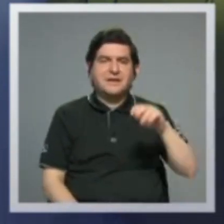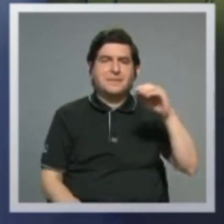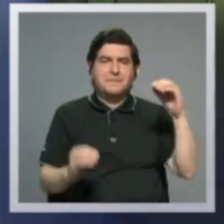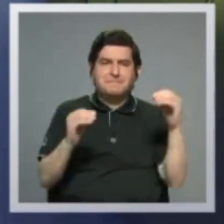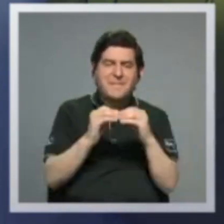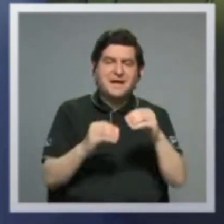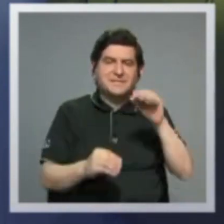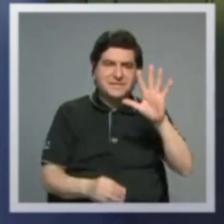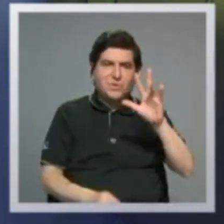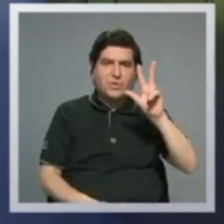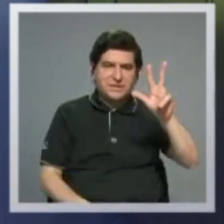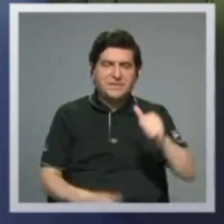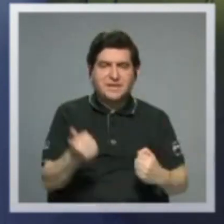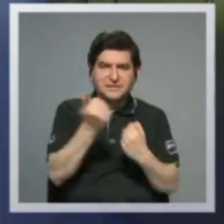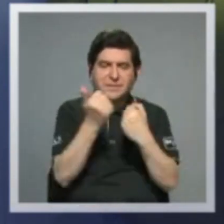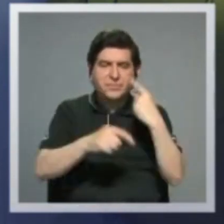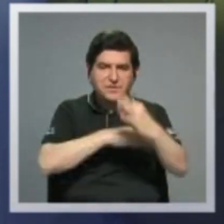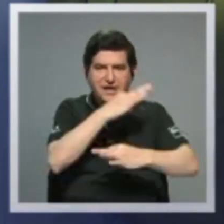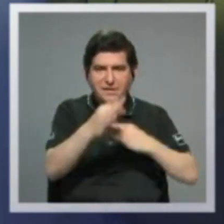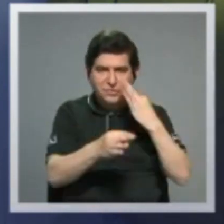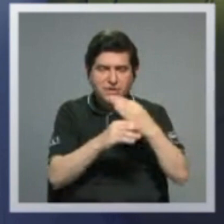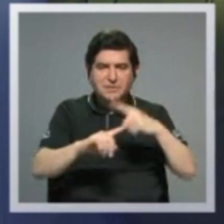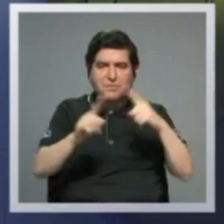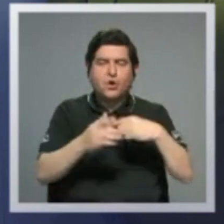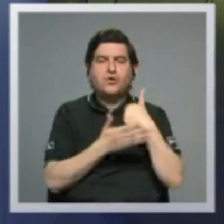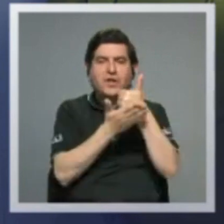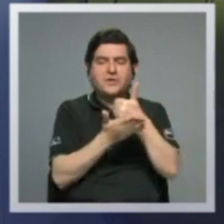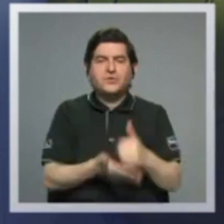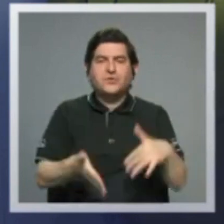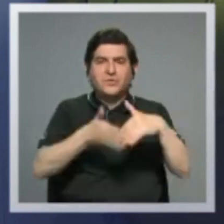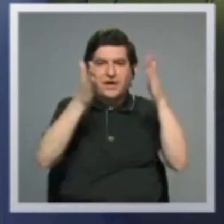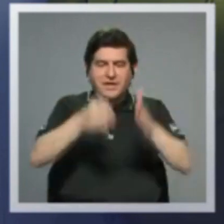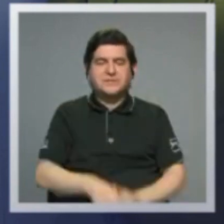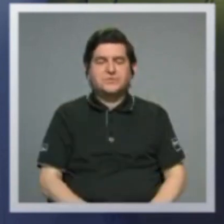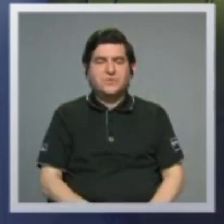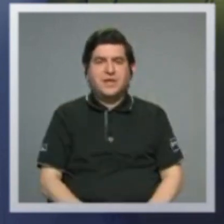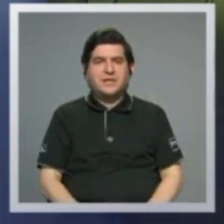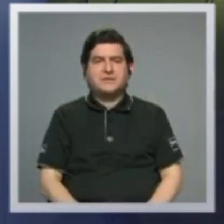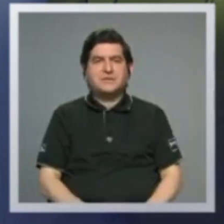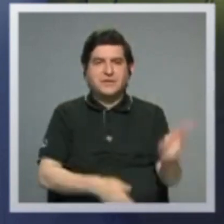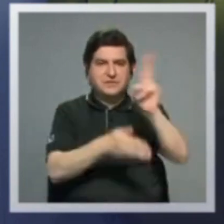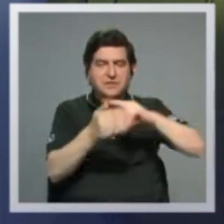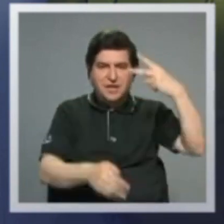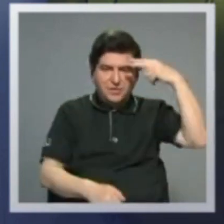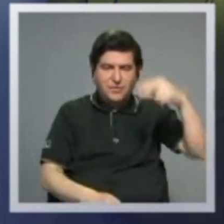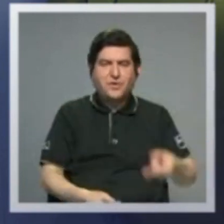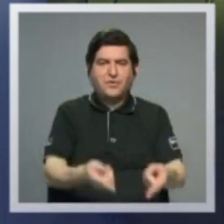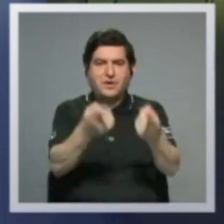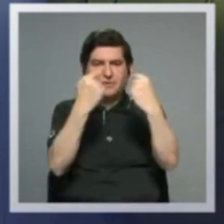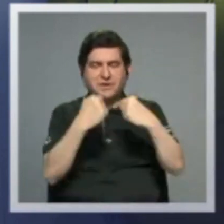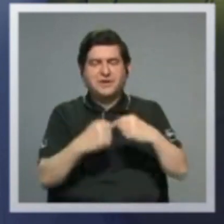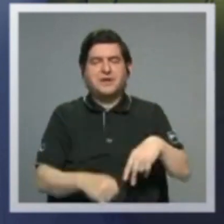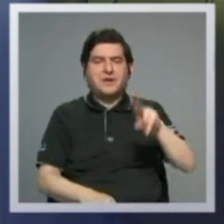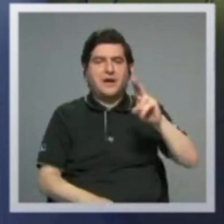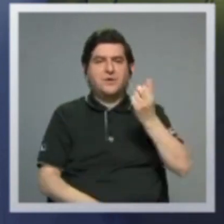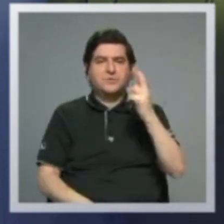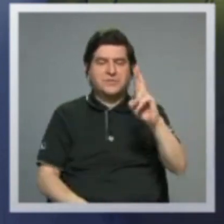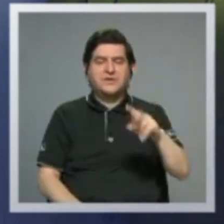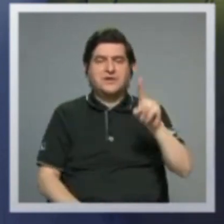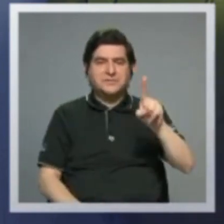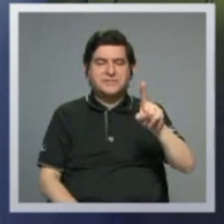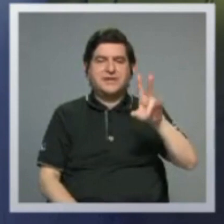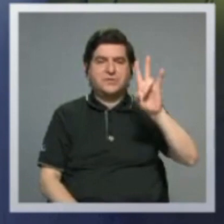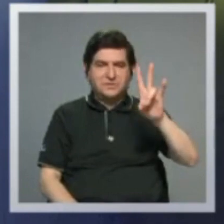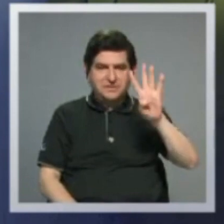53 apoyados por otro tipo de becas. Estudiantes de la UNAM en la UCR son 144.